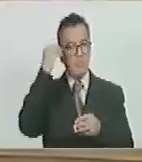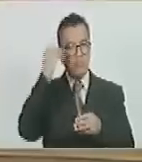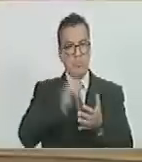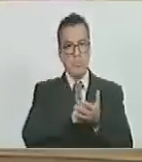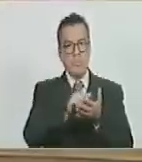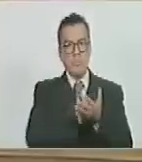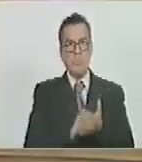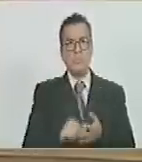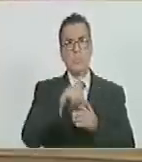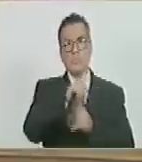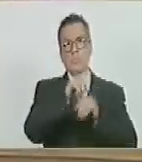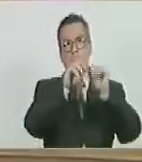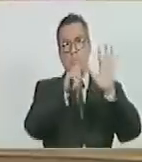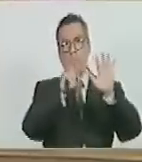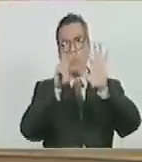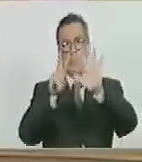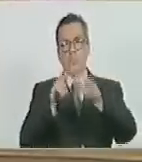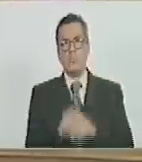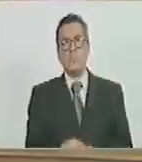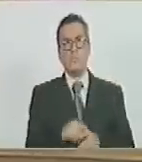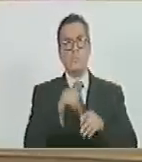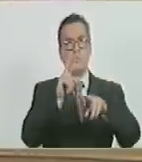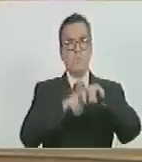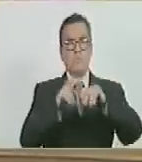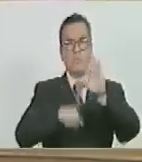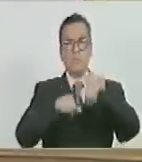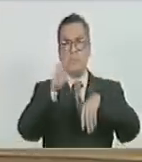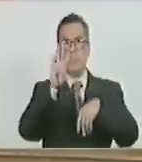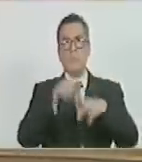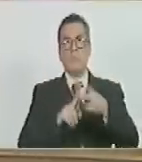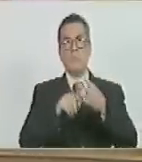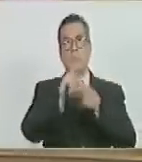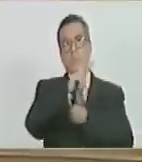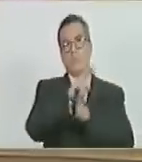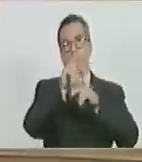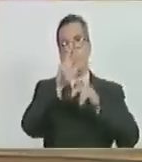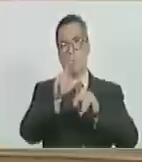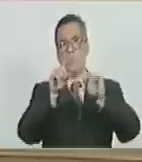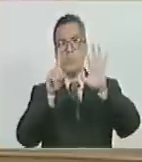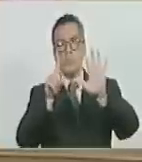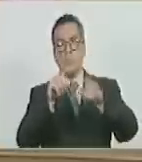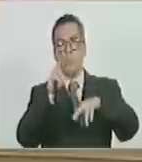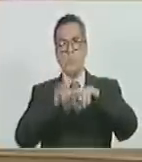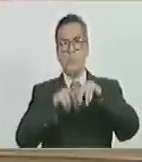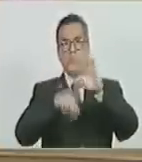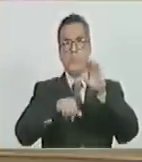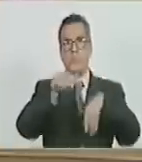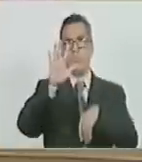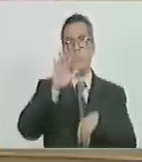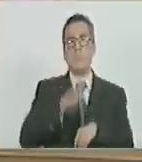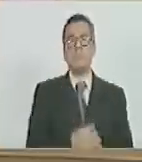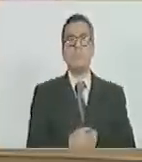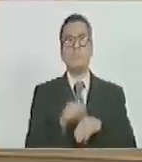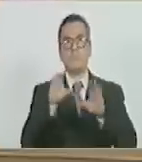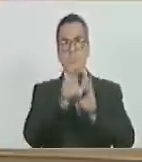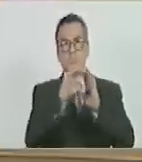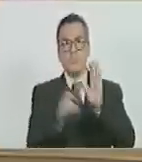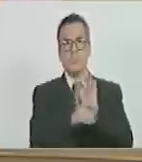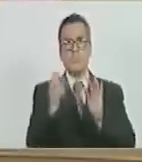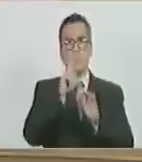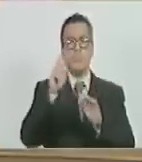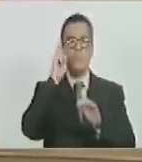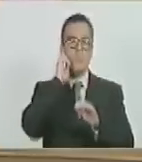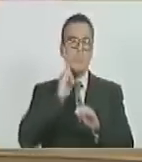en los artículos 187, numeral 14 y 236, numeral 15, de la Constitución